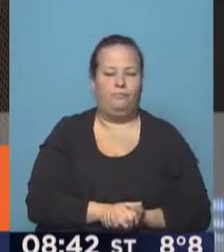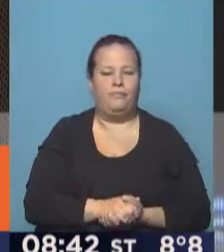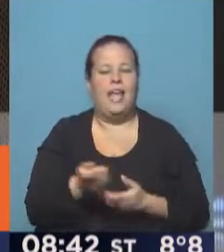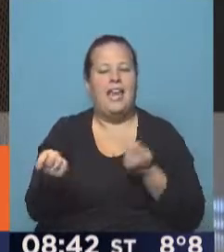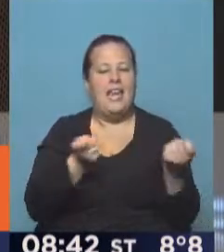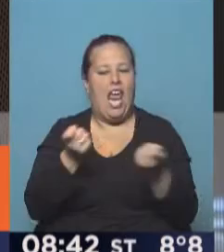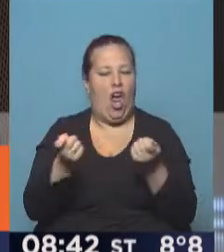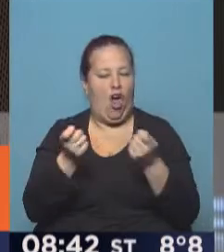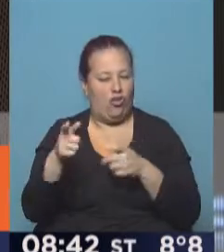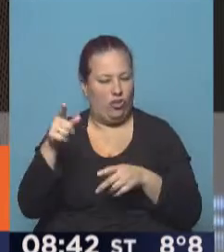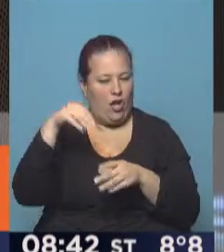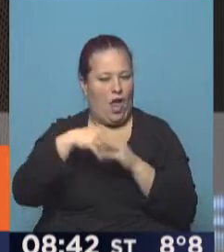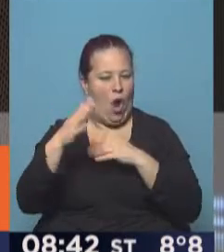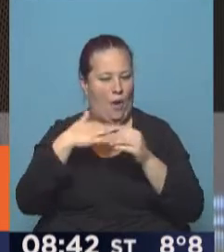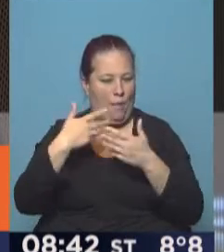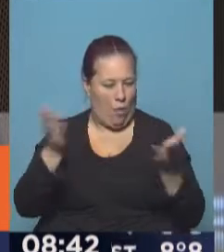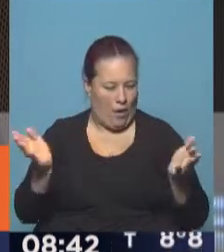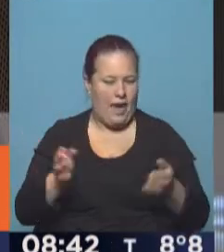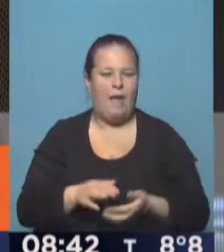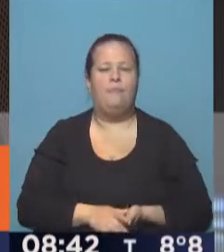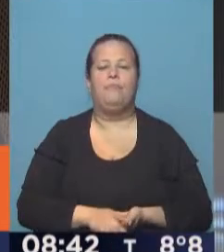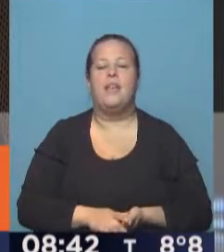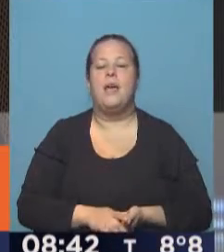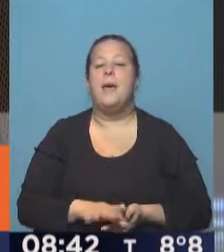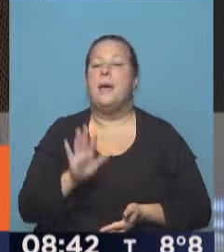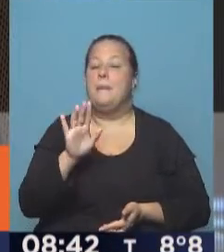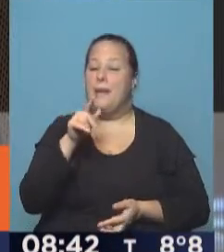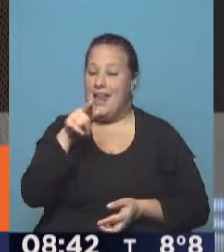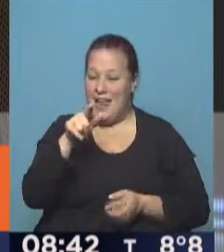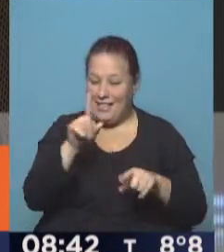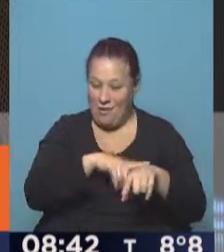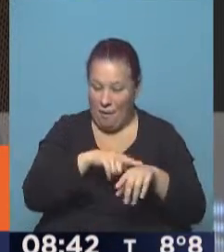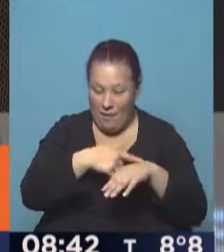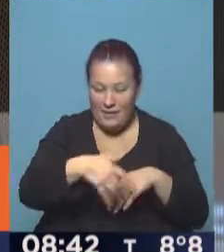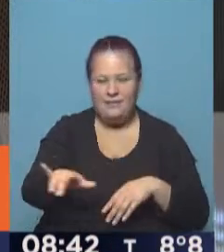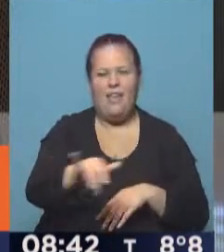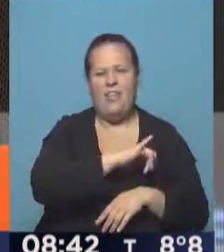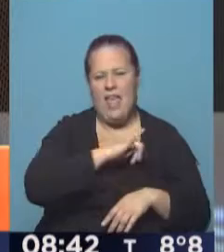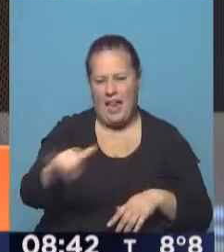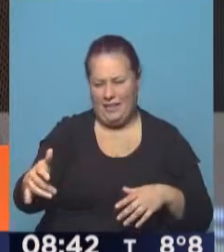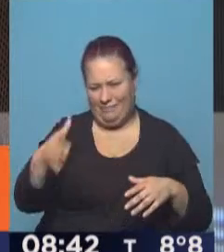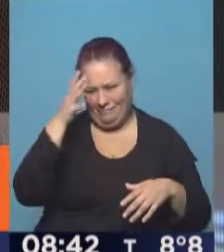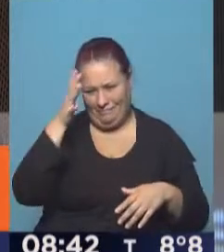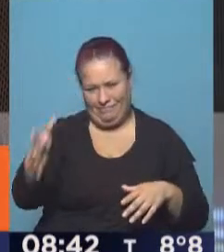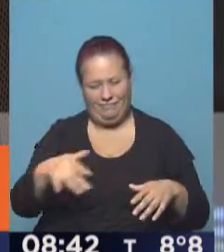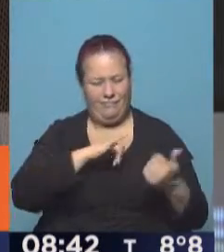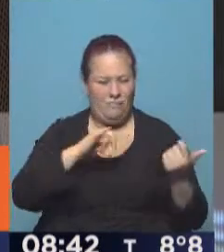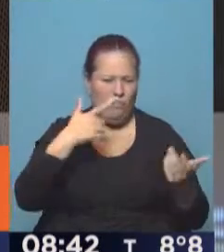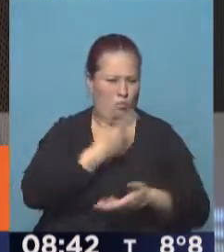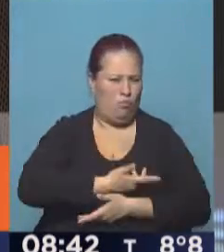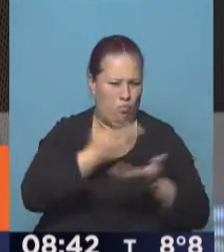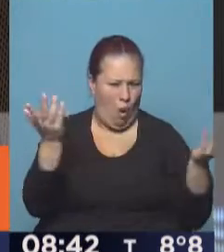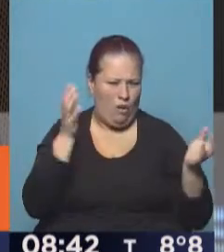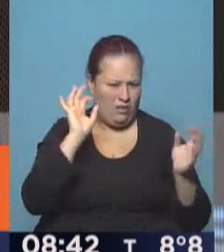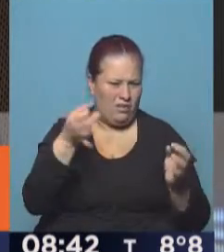maniobras de cartelización en la obra pública. Pero a partir de ese momento las denuncias fueron muchísimas, fueron públicas